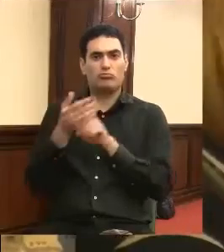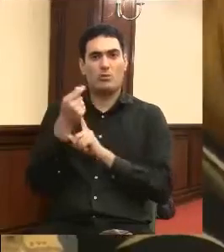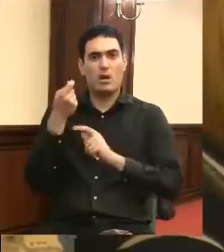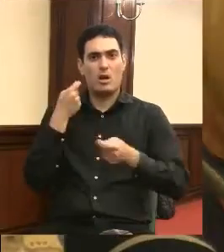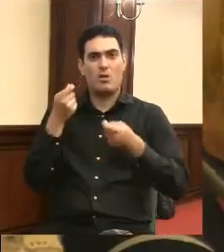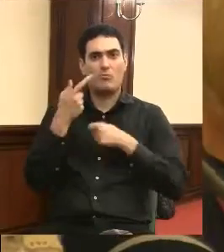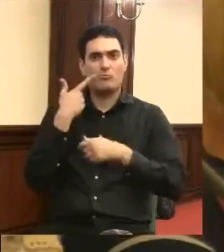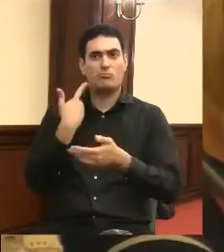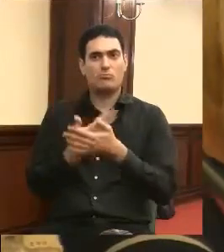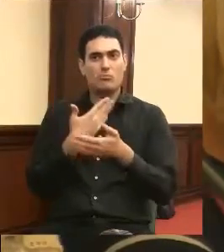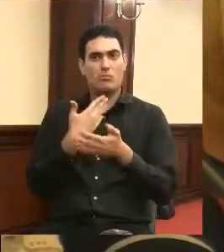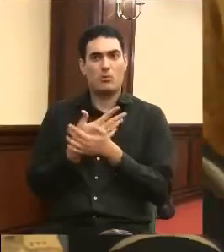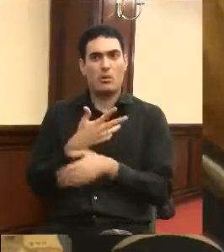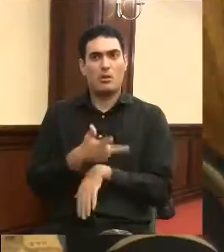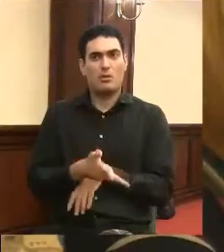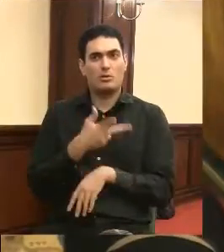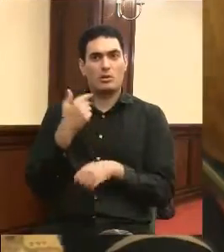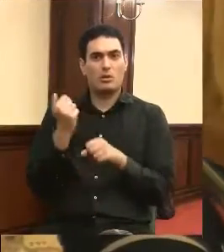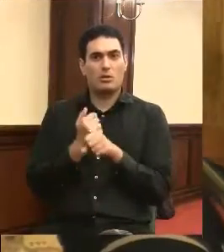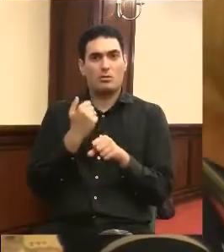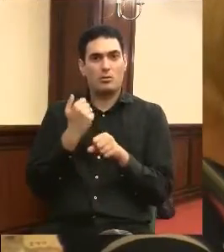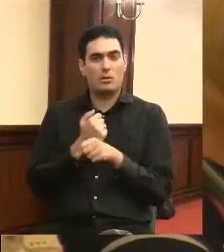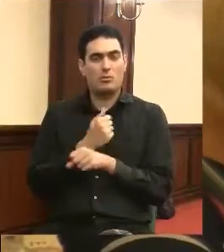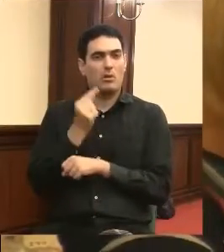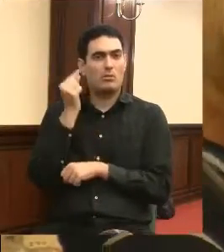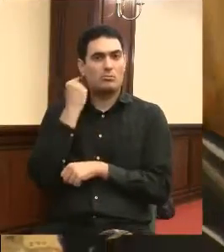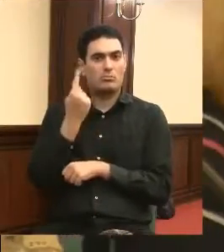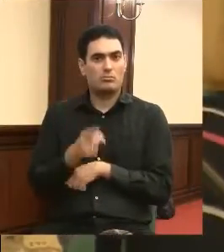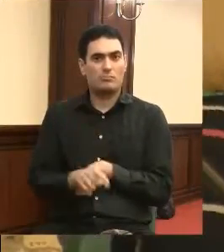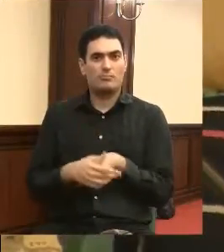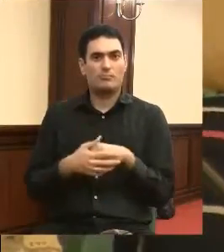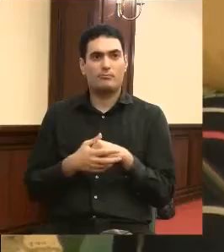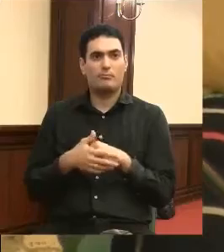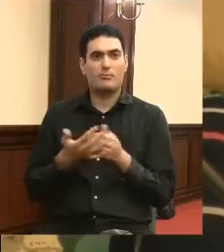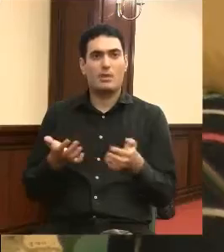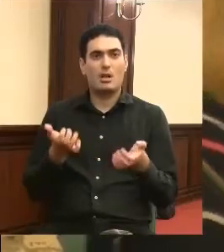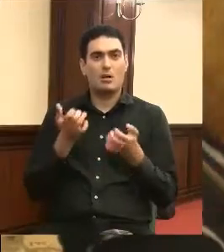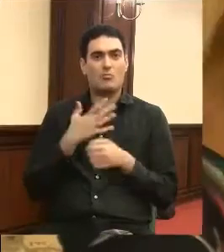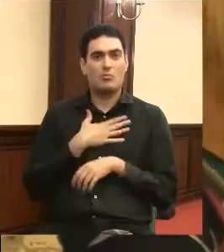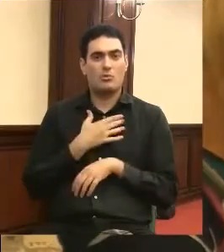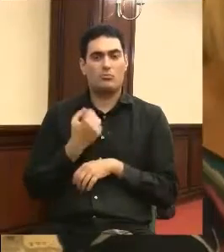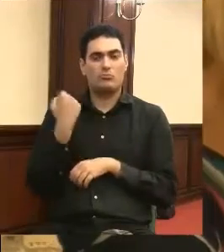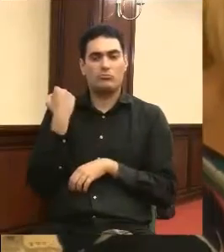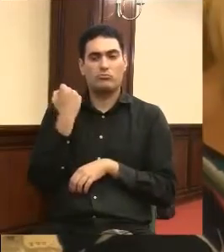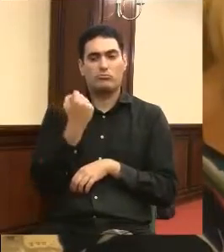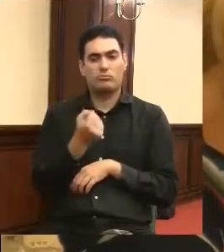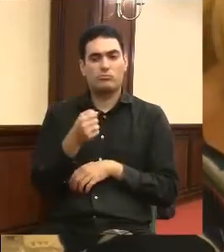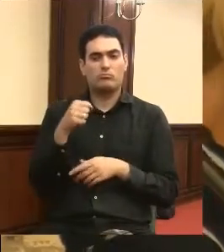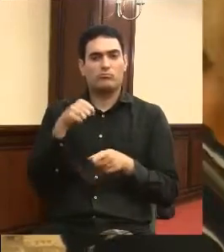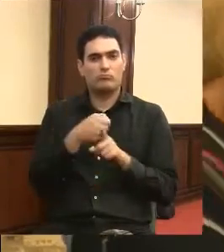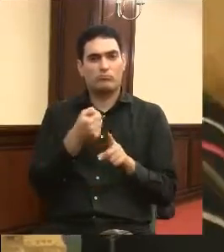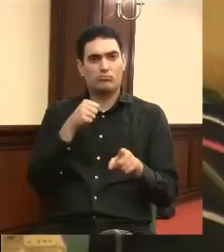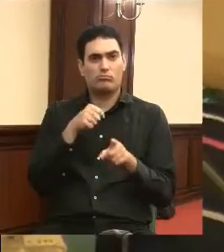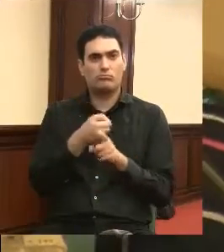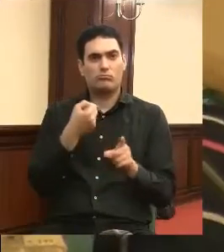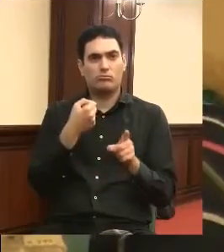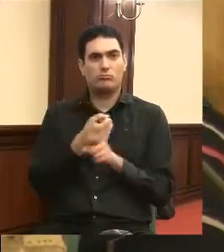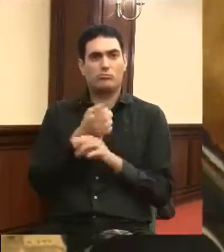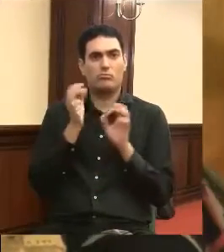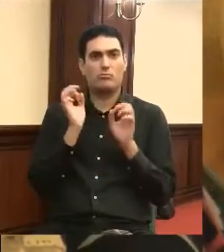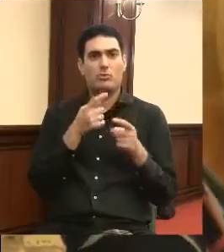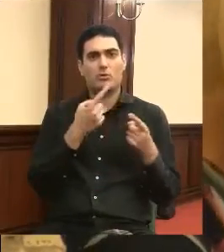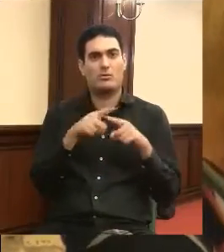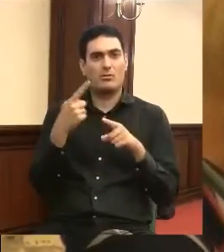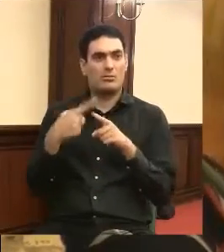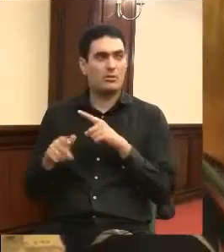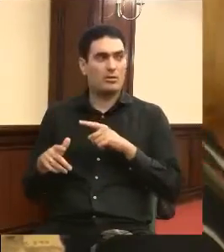solidaridad con la plantilla e instar y mediar hasta encontrar una solución negociada que garantice los derechos de los trabajadores y trabajadoras. Desde